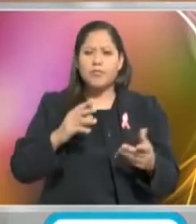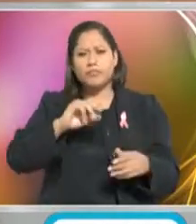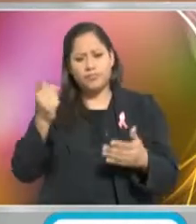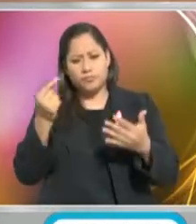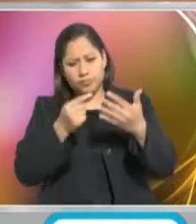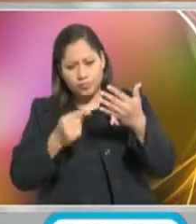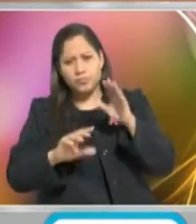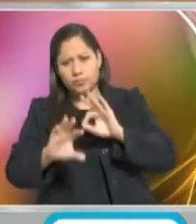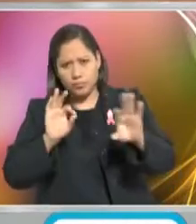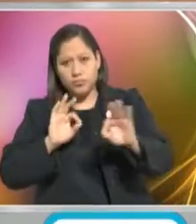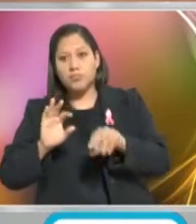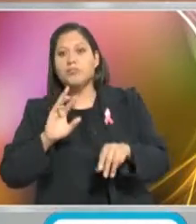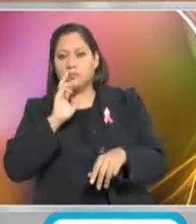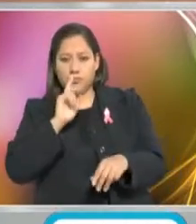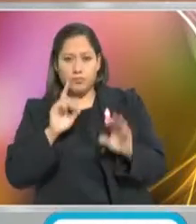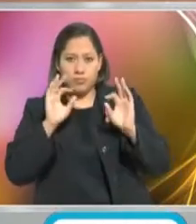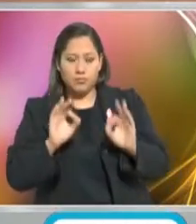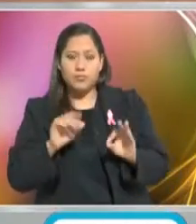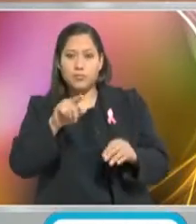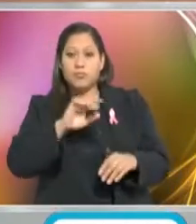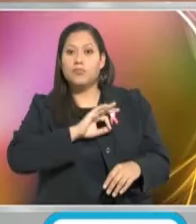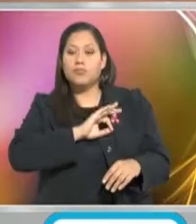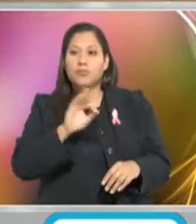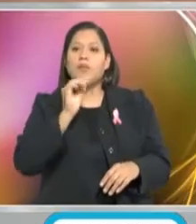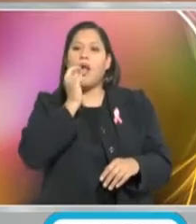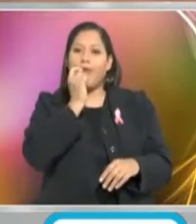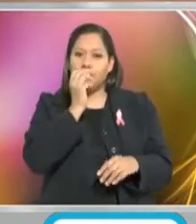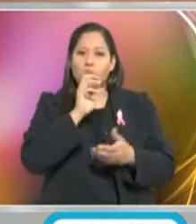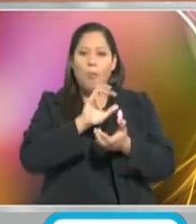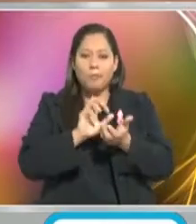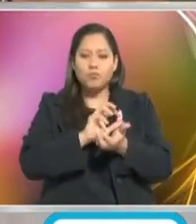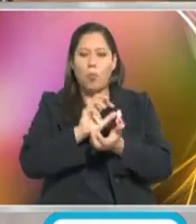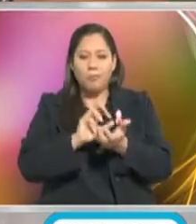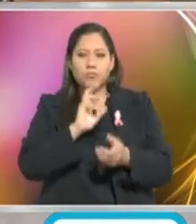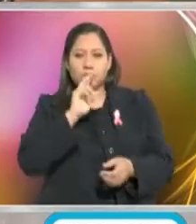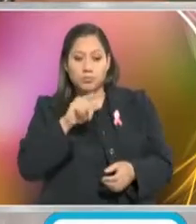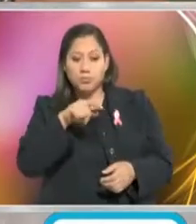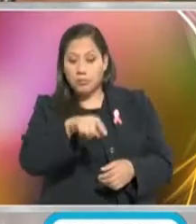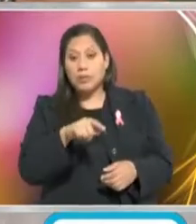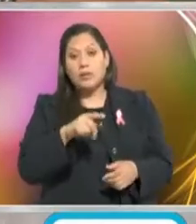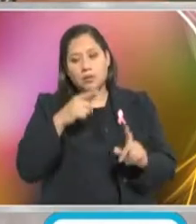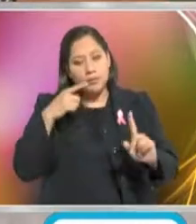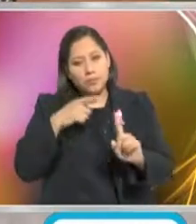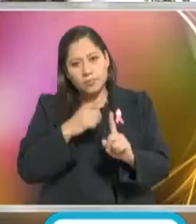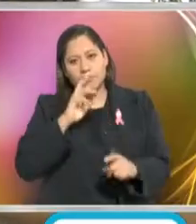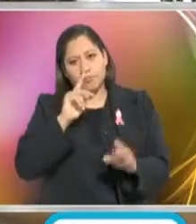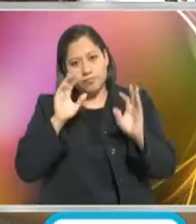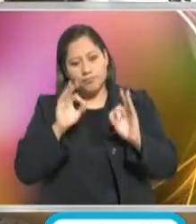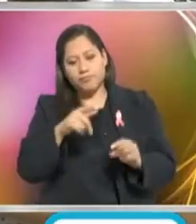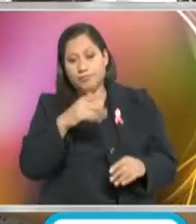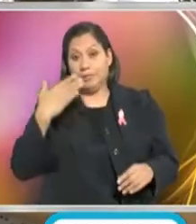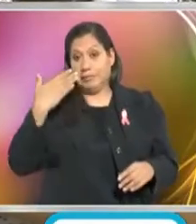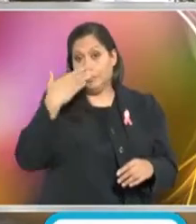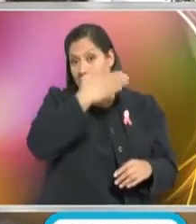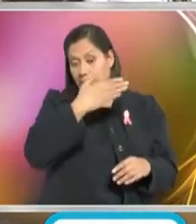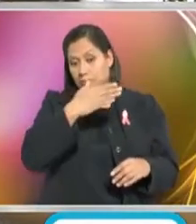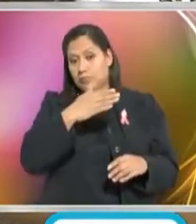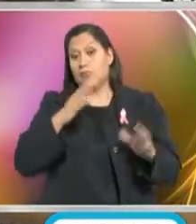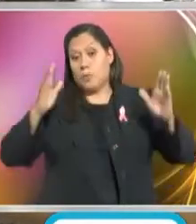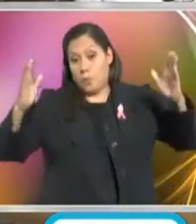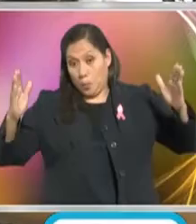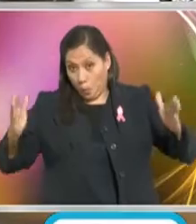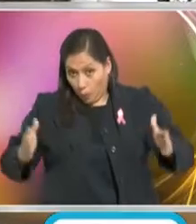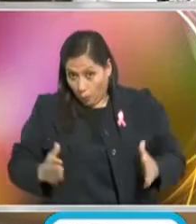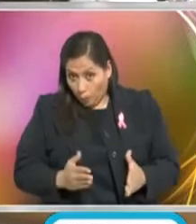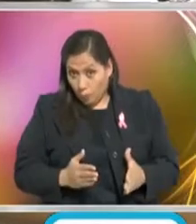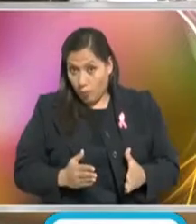otras opciones Claro. mucho mejores donde puedes masticar. Aquí no va a haber, Sí, no vas a en usar teoría la el objetivo masticación. de estas dietas no es el bajar